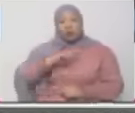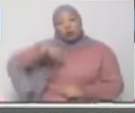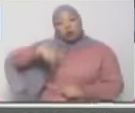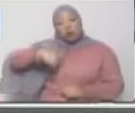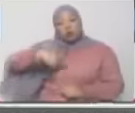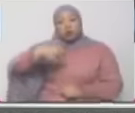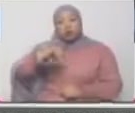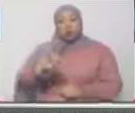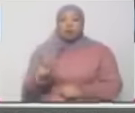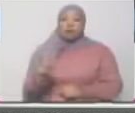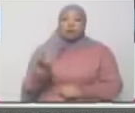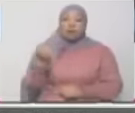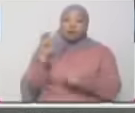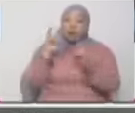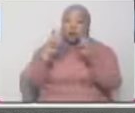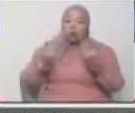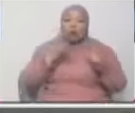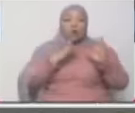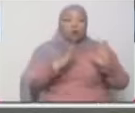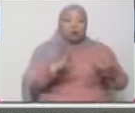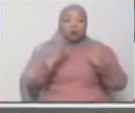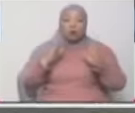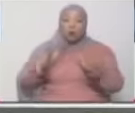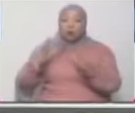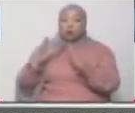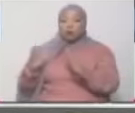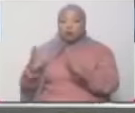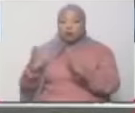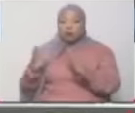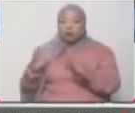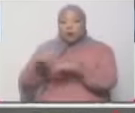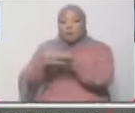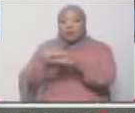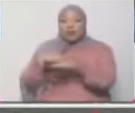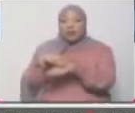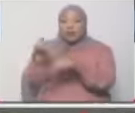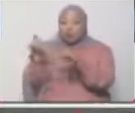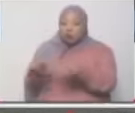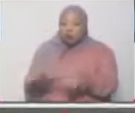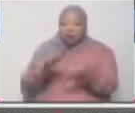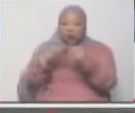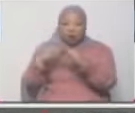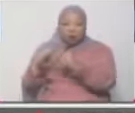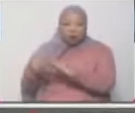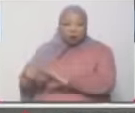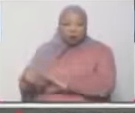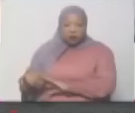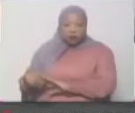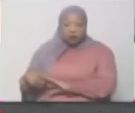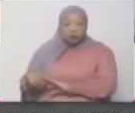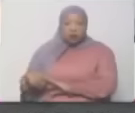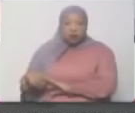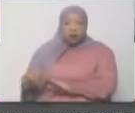lugar organizado Ángel Prado, Ana,